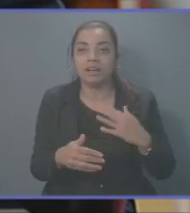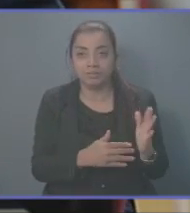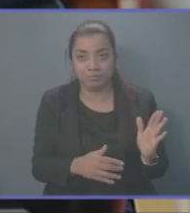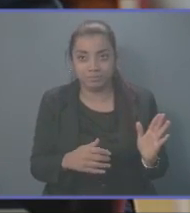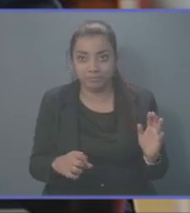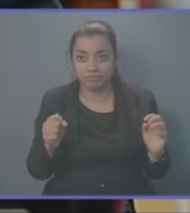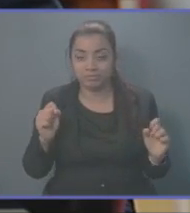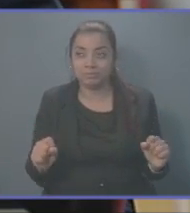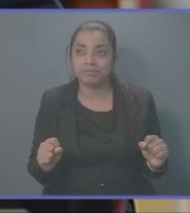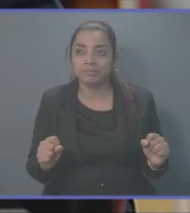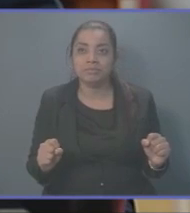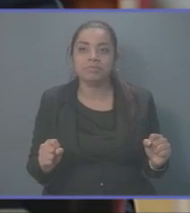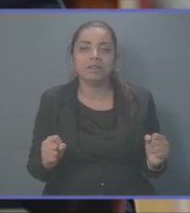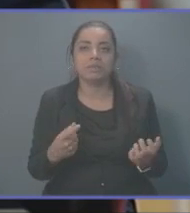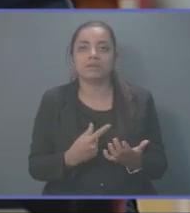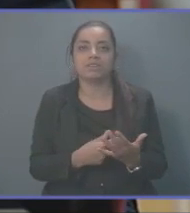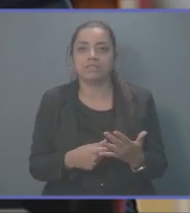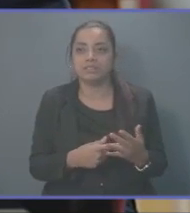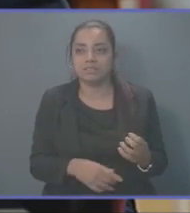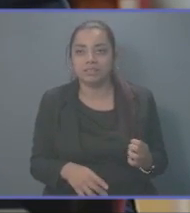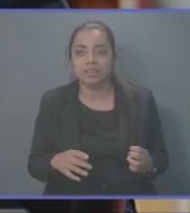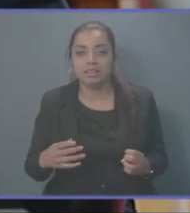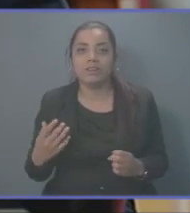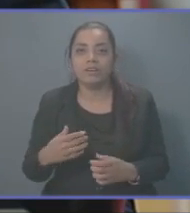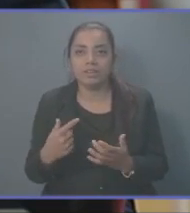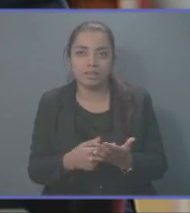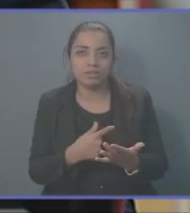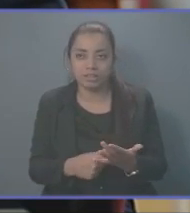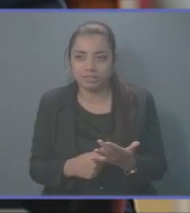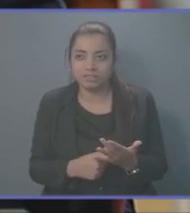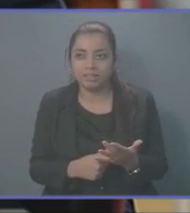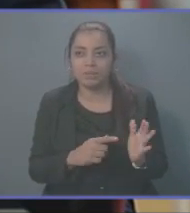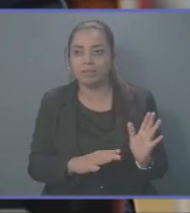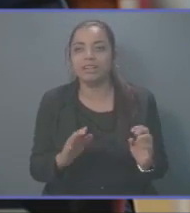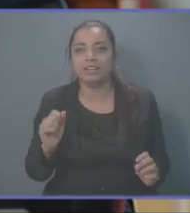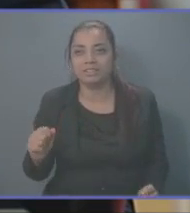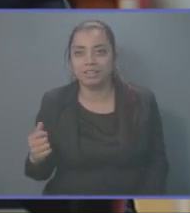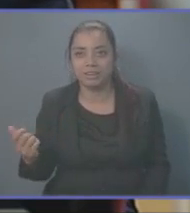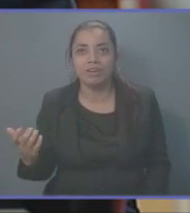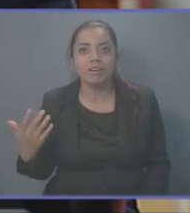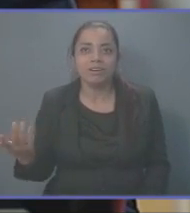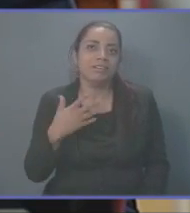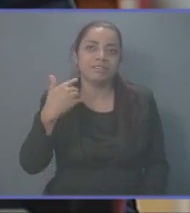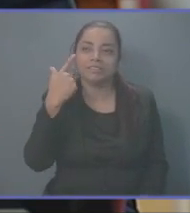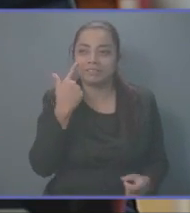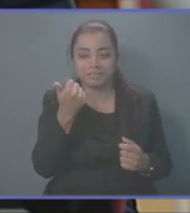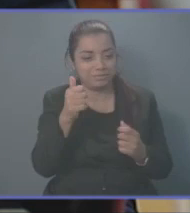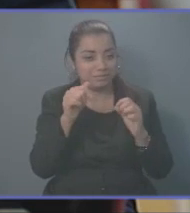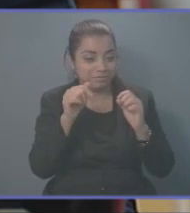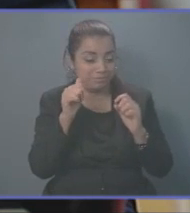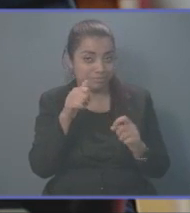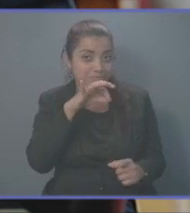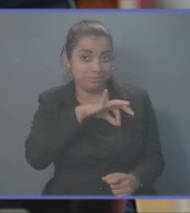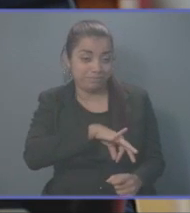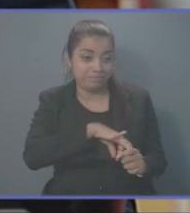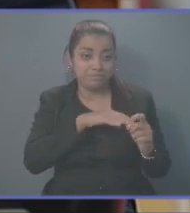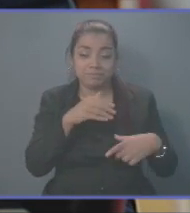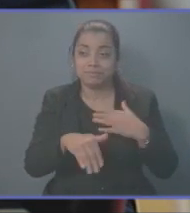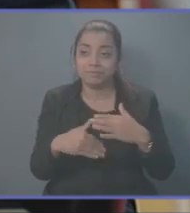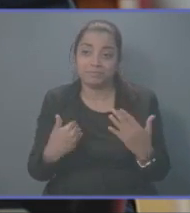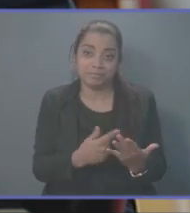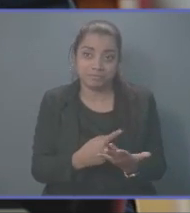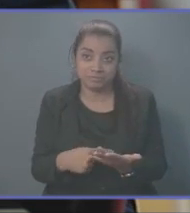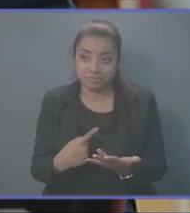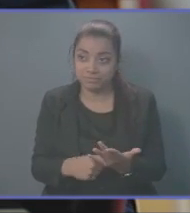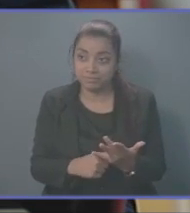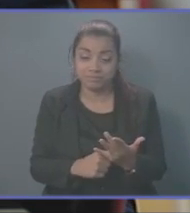formal y materialmente notificada por parte del juzgado respectivo. Artículo 6. Los beneficios que gozarán los sujetos pasivos que efectúen